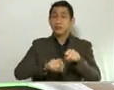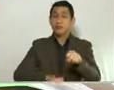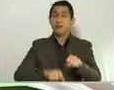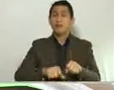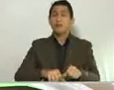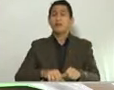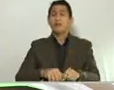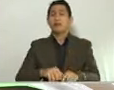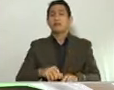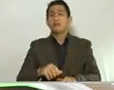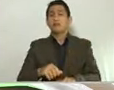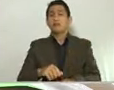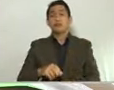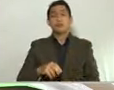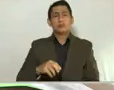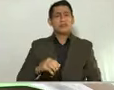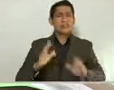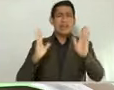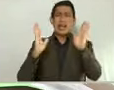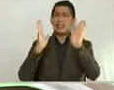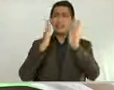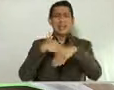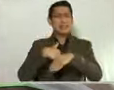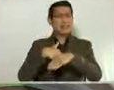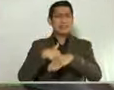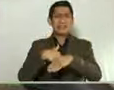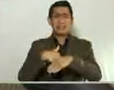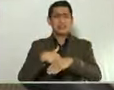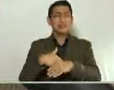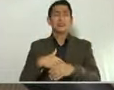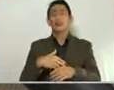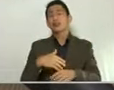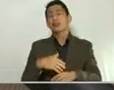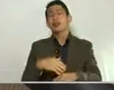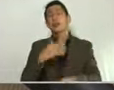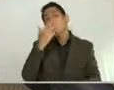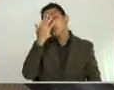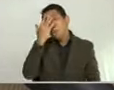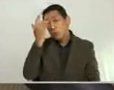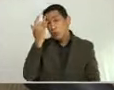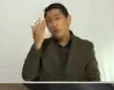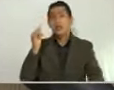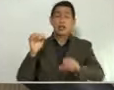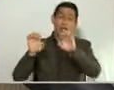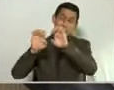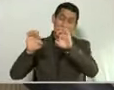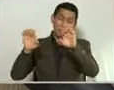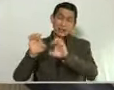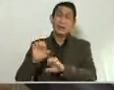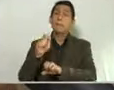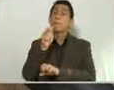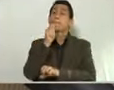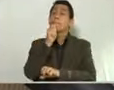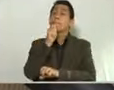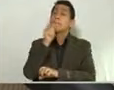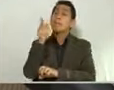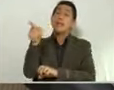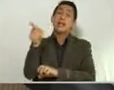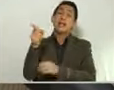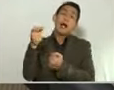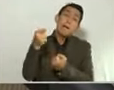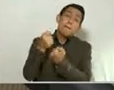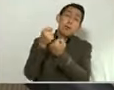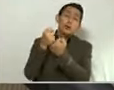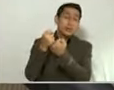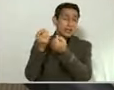viviendas con cero costo para el municipio, porque todo lo hacemos con recursos de la empresa privada, equipadas desde la mesa, el